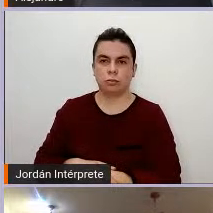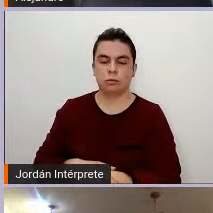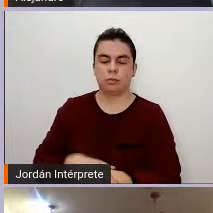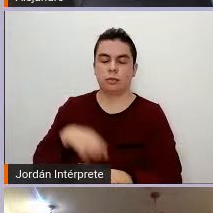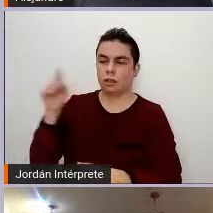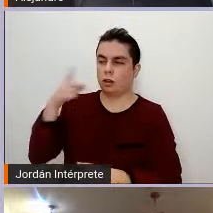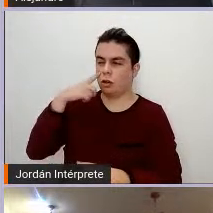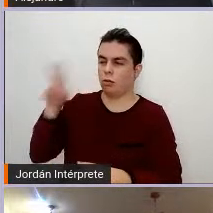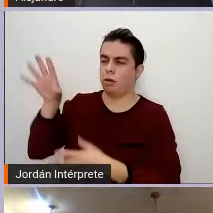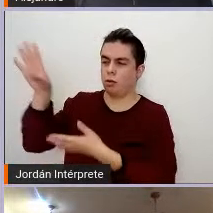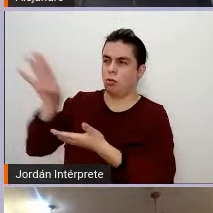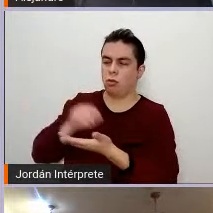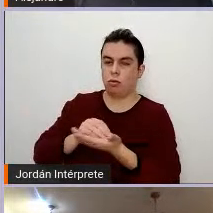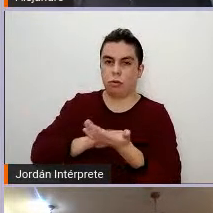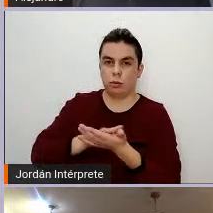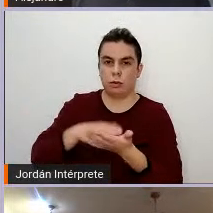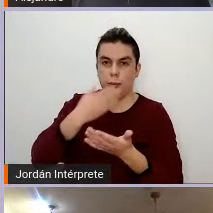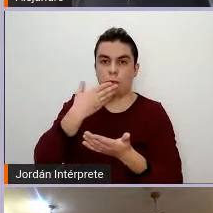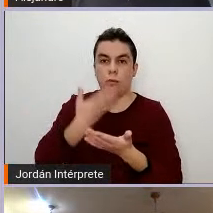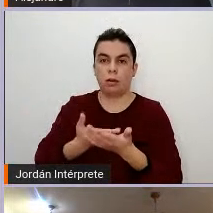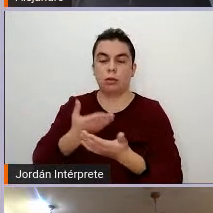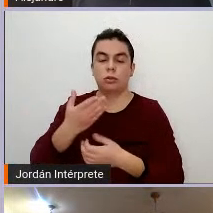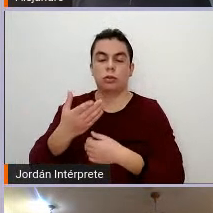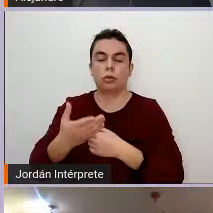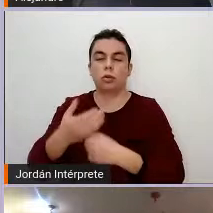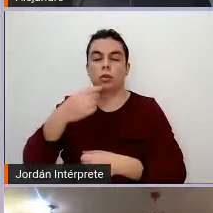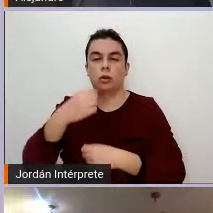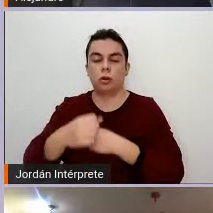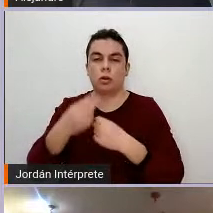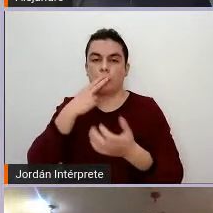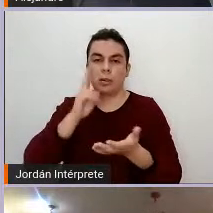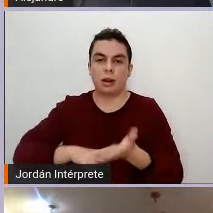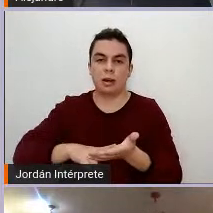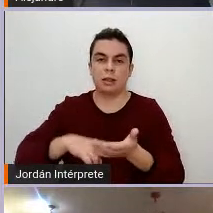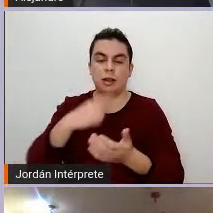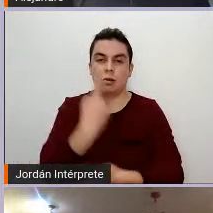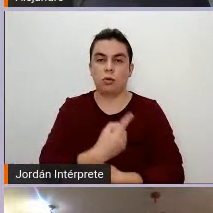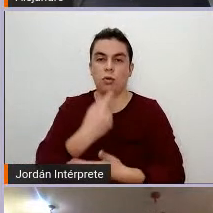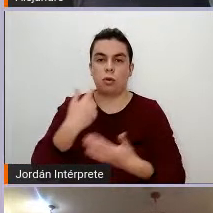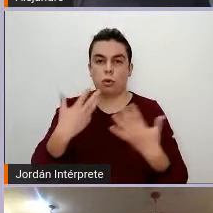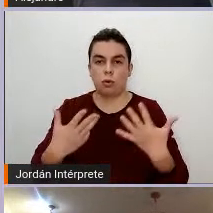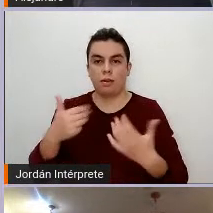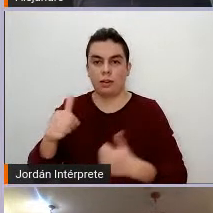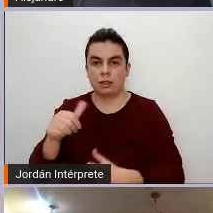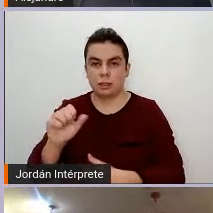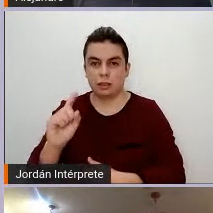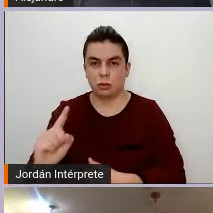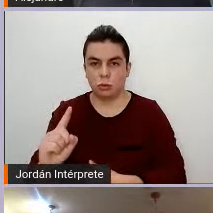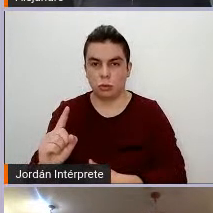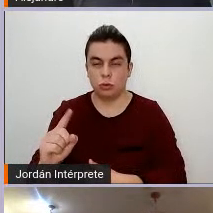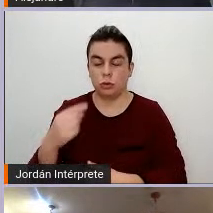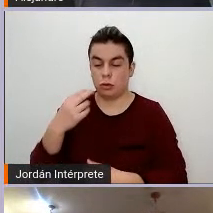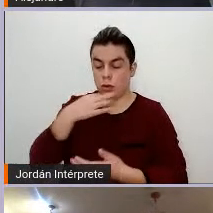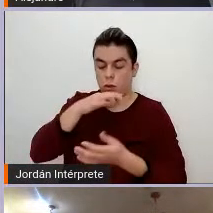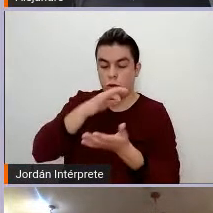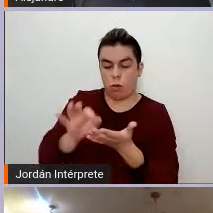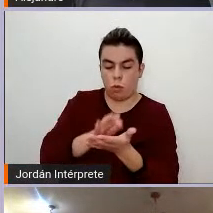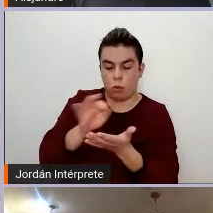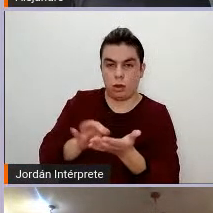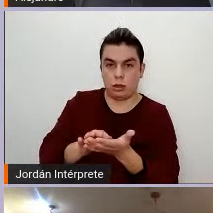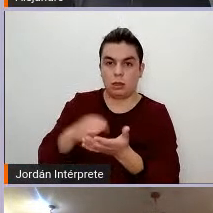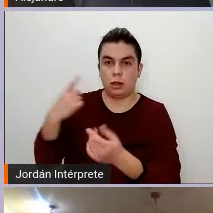es evidente en una carta de 1961, en donde Violeta cuenta que su hermano Nicanor le había hablado sobre la